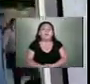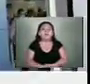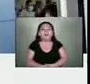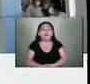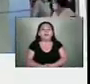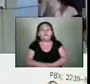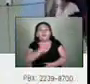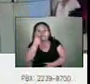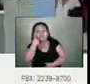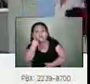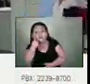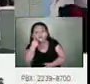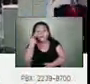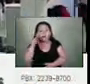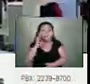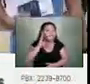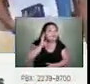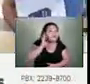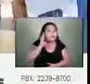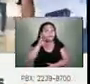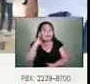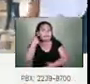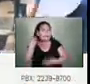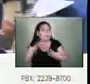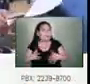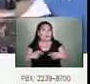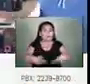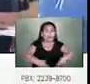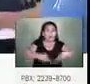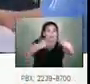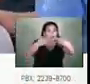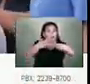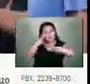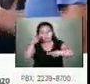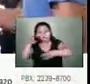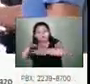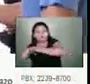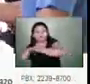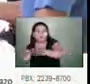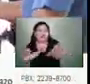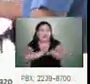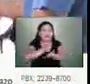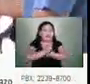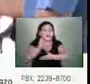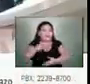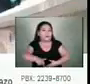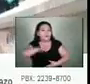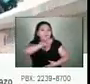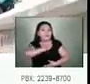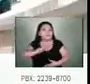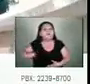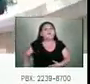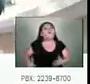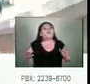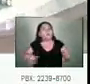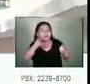Elementos de seguridad han sido desplegados en todas las fronteras y puntos de acceso y salida del país, para el cumplimiento de los documentos en regla